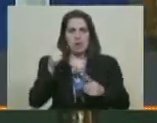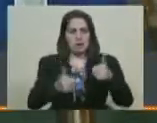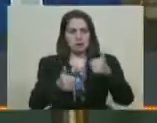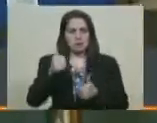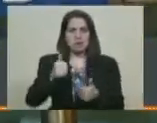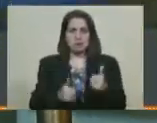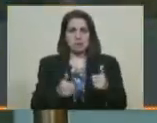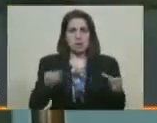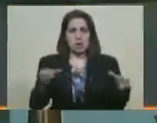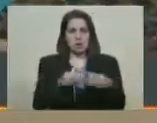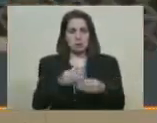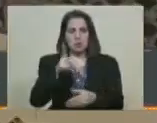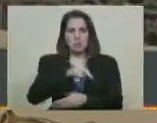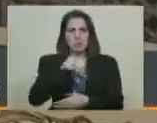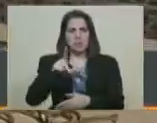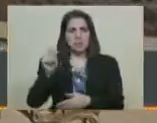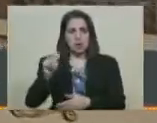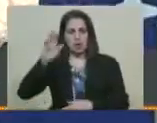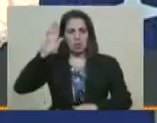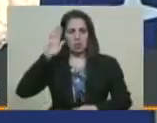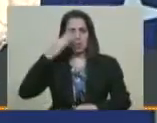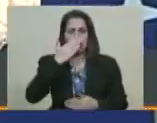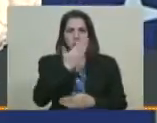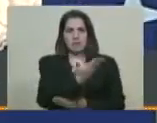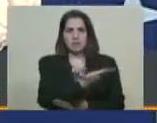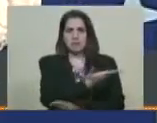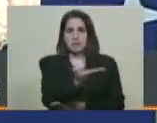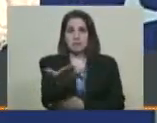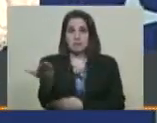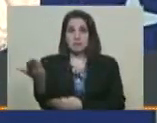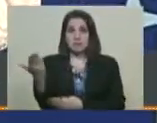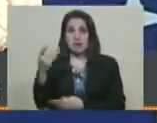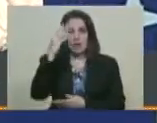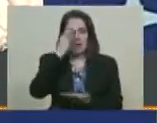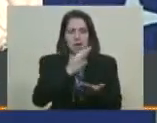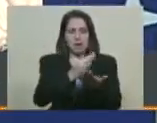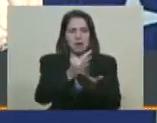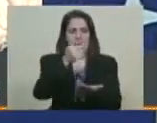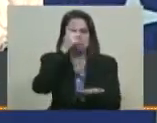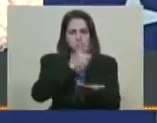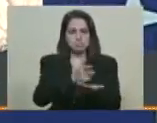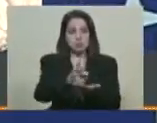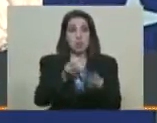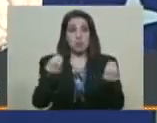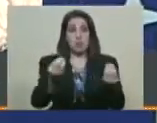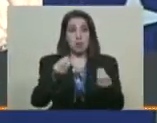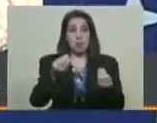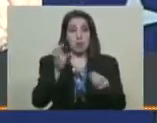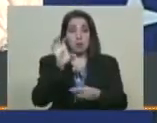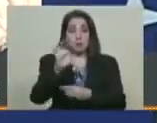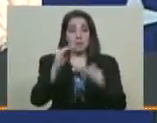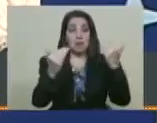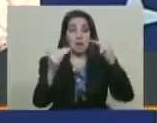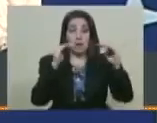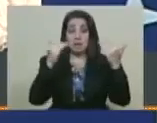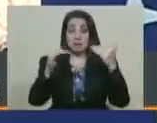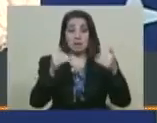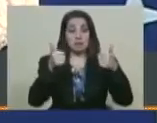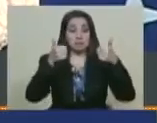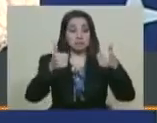partido Patria para Todos y juro ante ustedes que seré leal a los postulados de una patria ética,